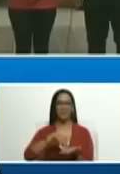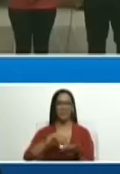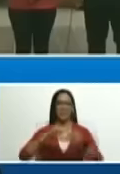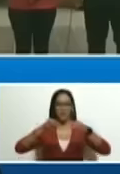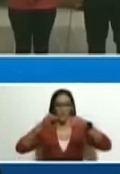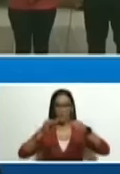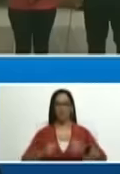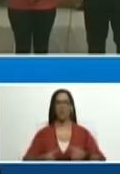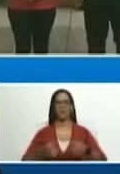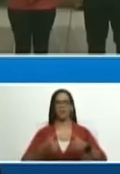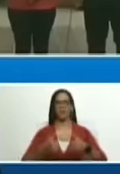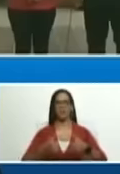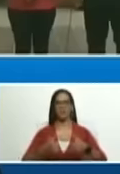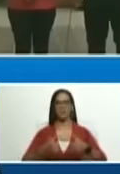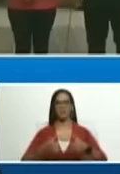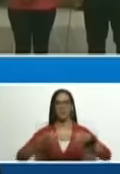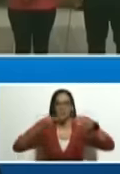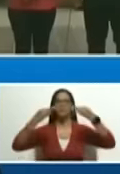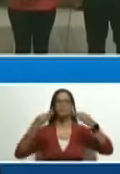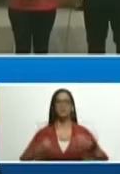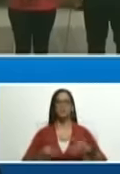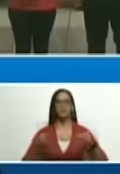firme, victorioso,